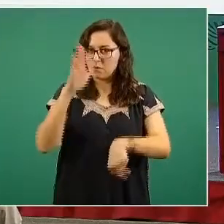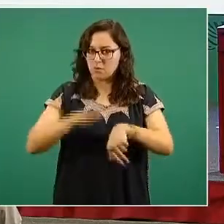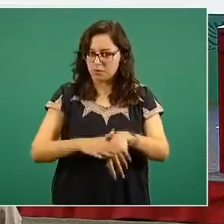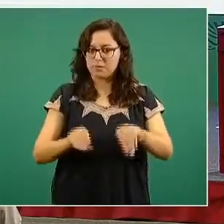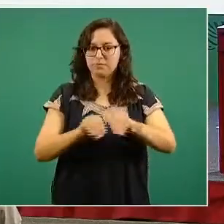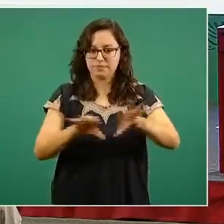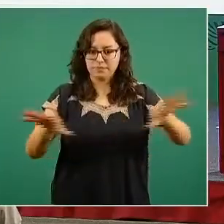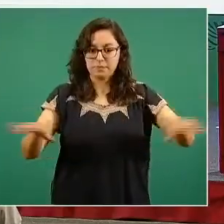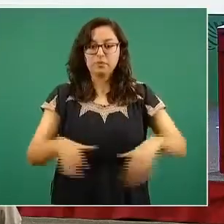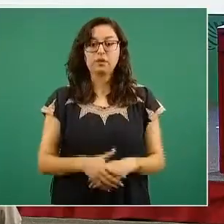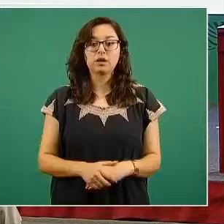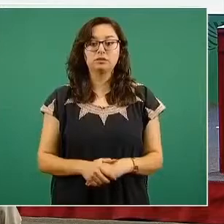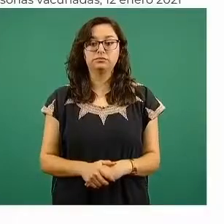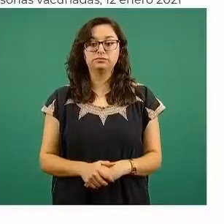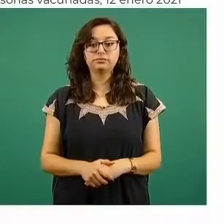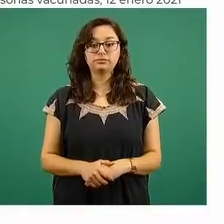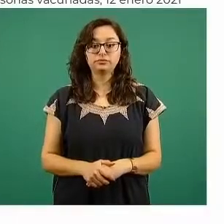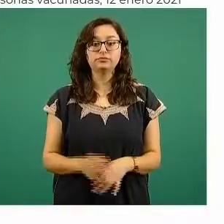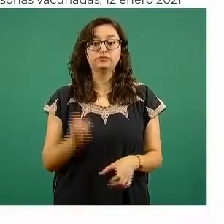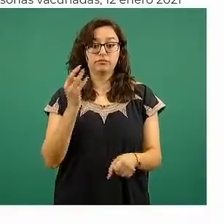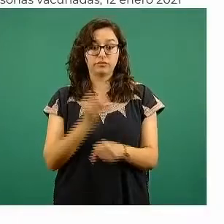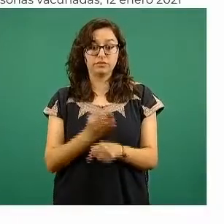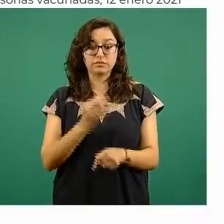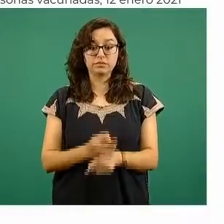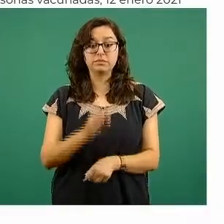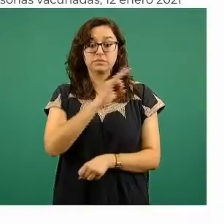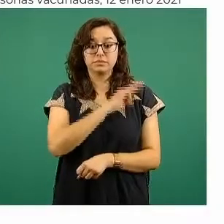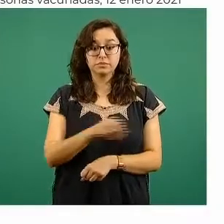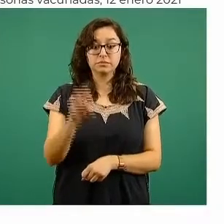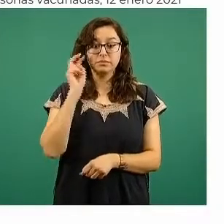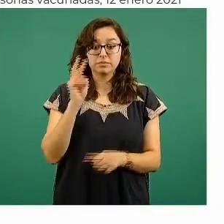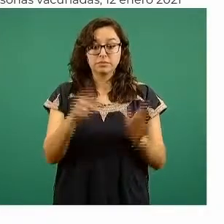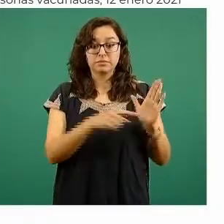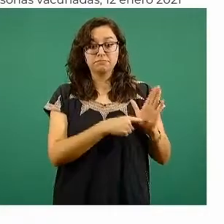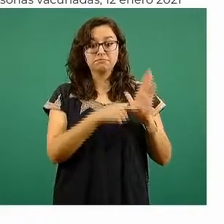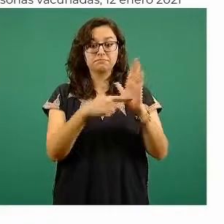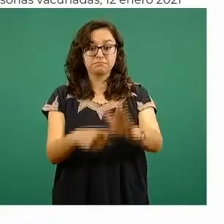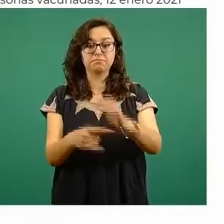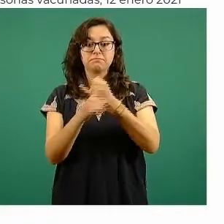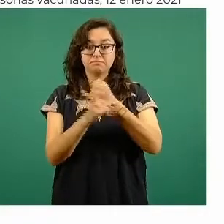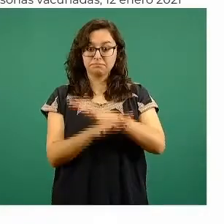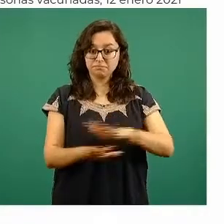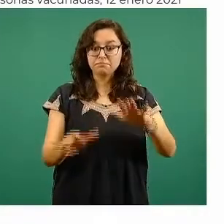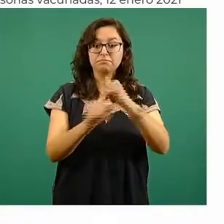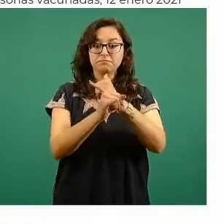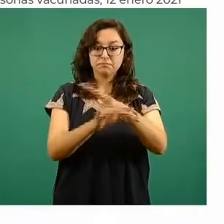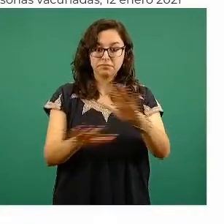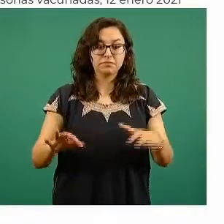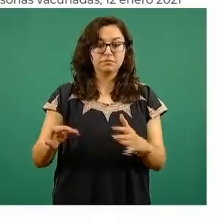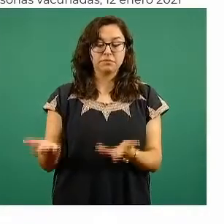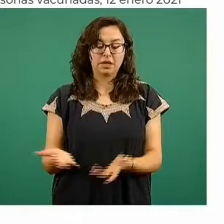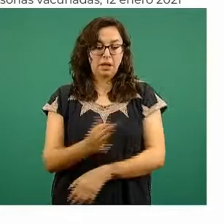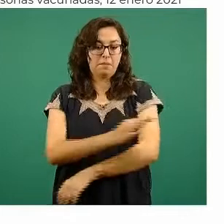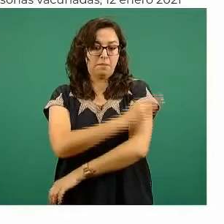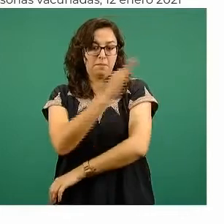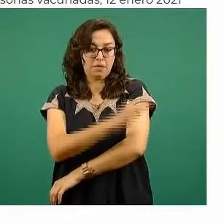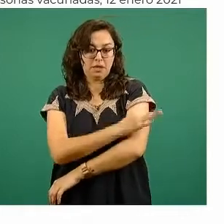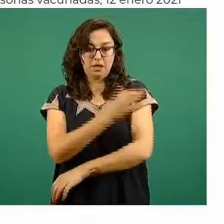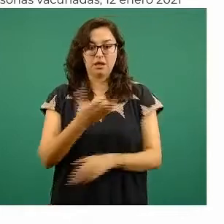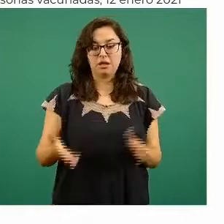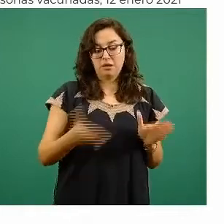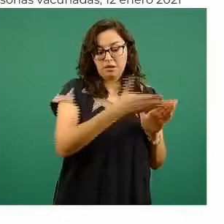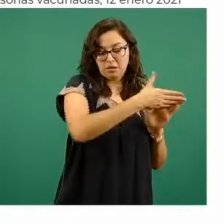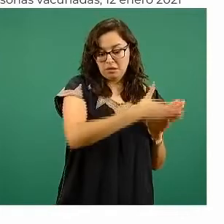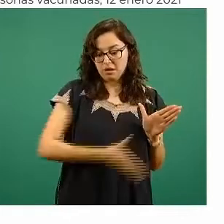el informe específico de cómo hemos ido vacunando. Como pueden ver, en toda esta fase que fue la fase de